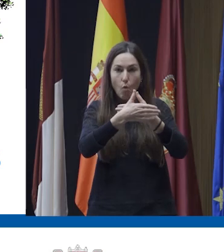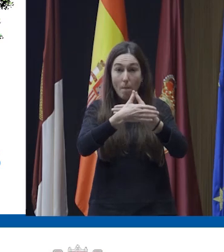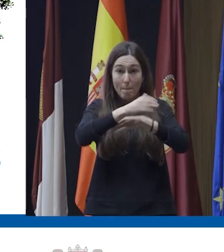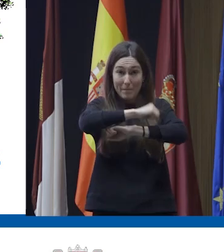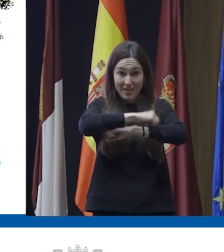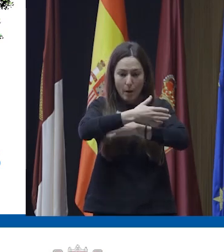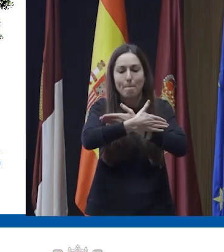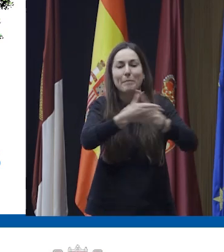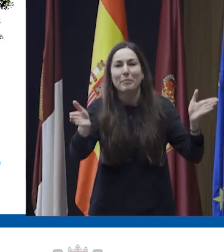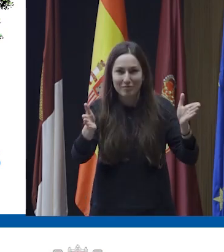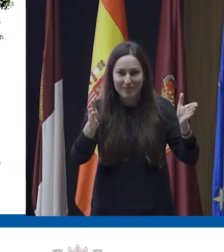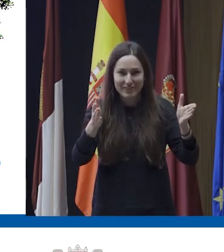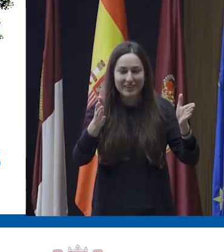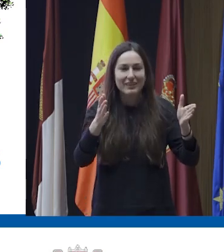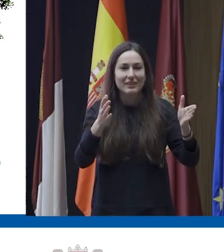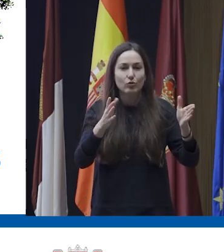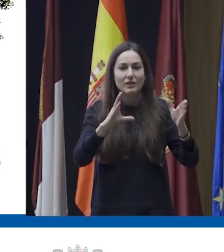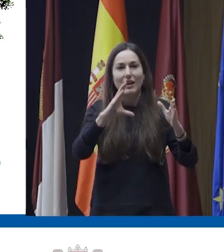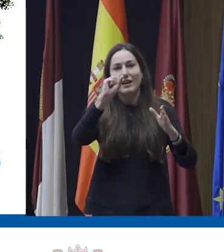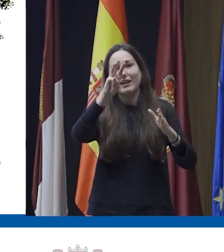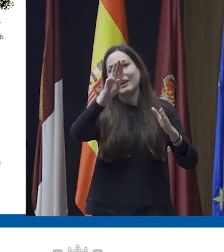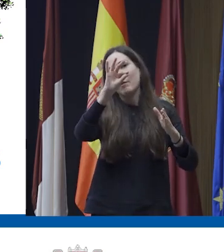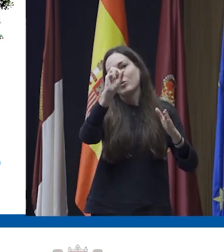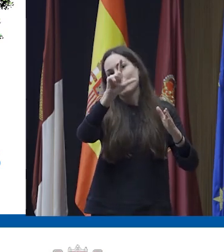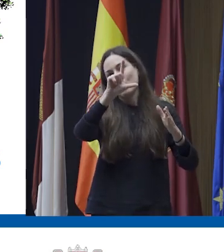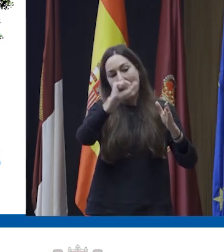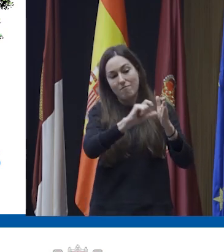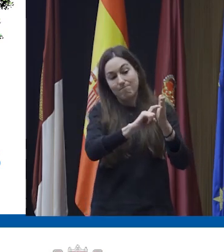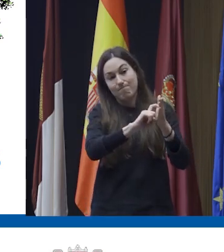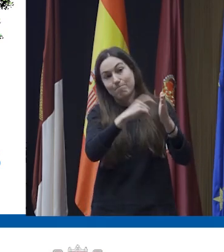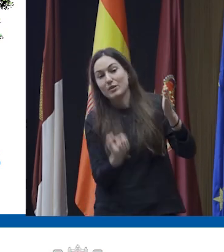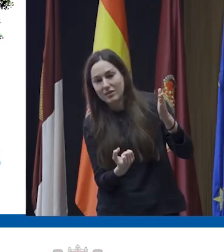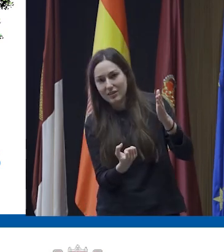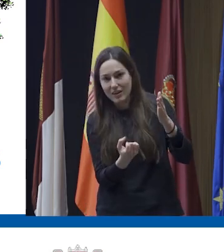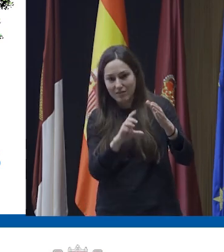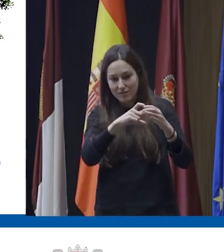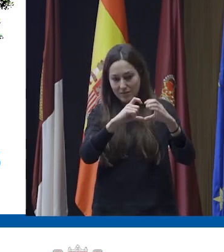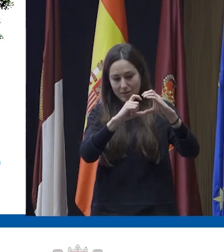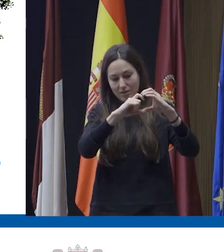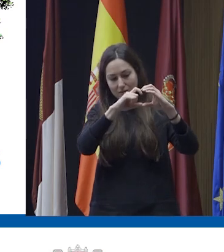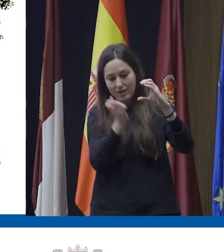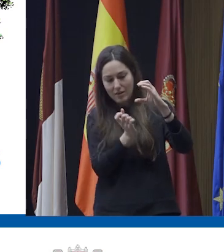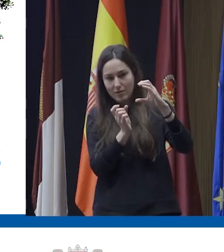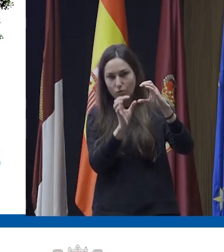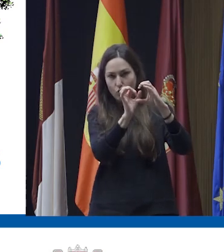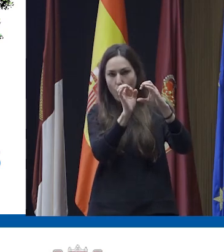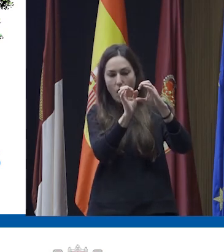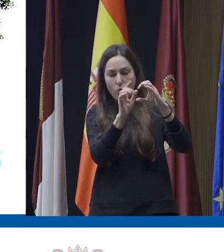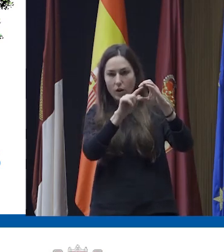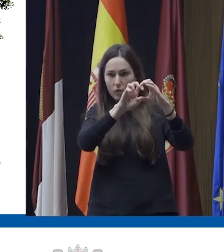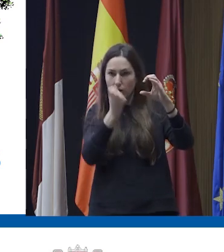se cae lo que es la cápsula posterior, que es lo que se llama una capsulotomía YAG, se hace un agujero y ya pues eso ya se